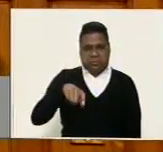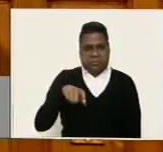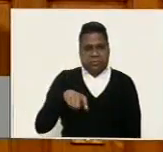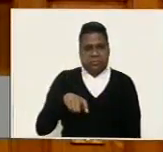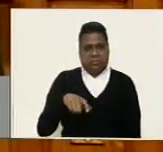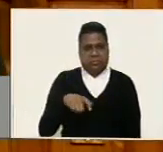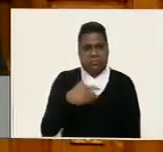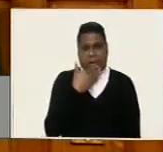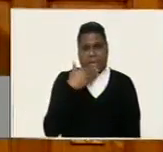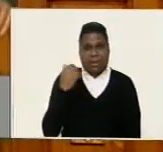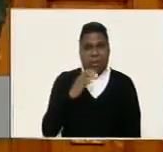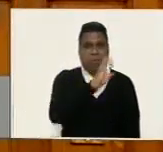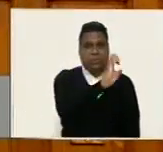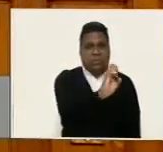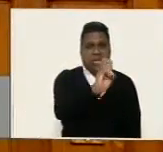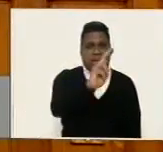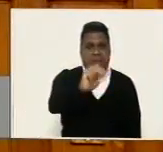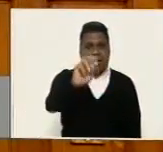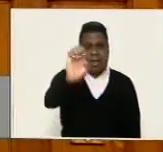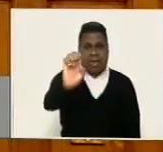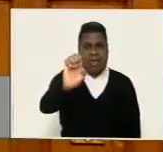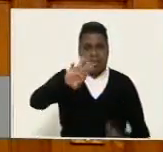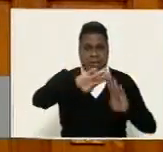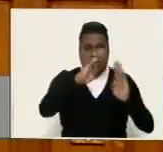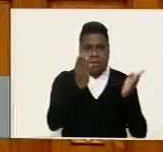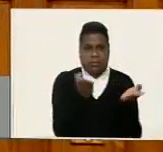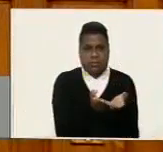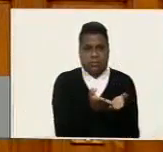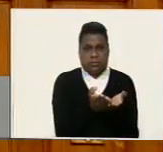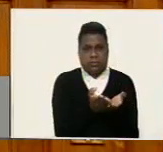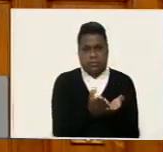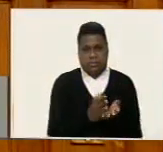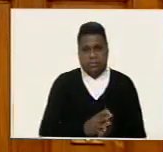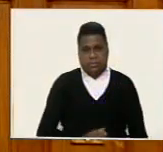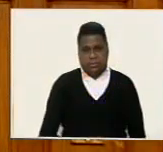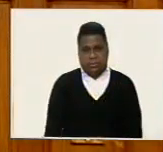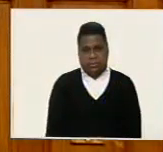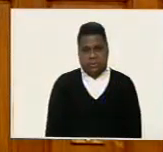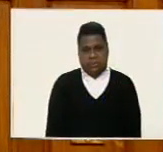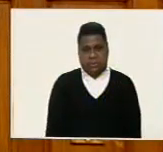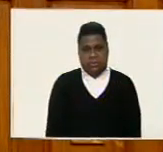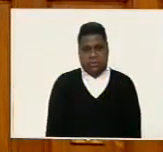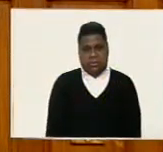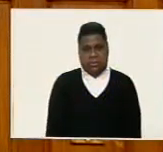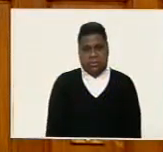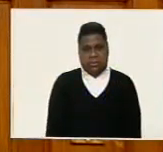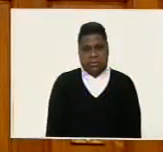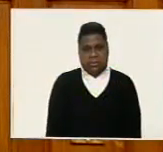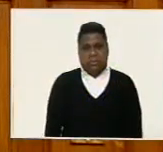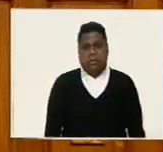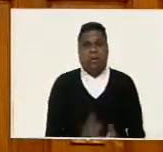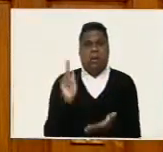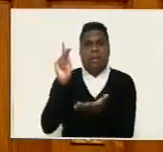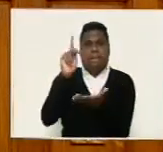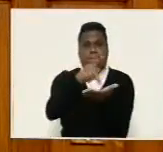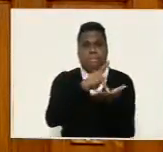mejor CNE del mundo, para garantizar y consolidar la democracia